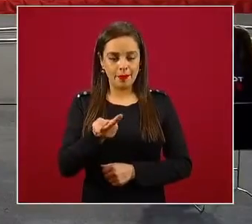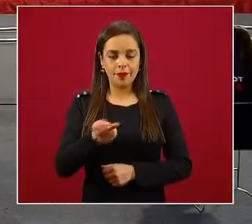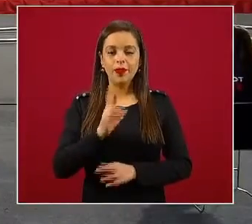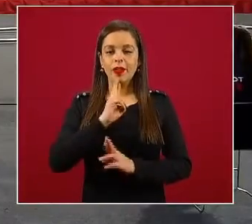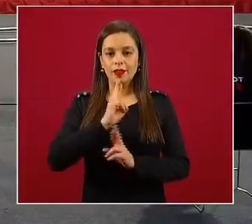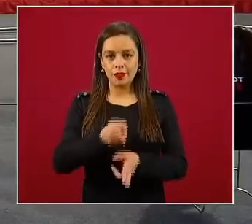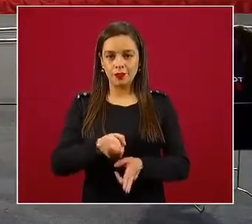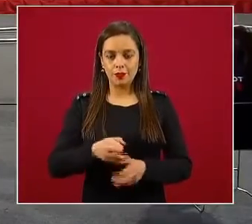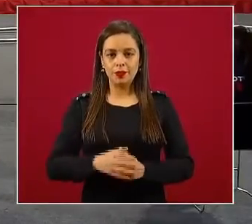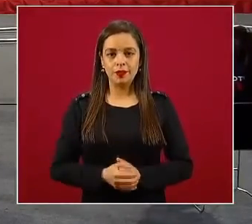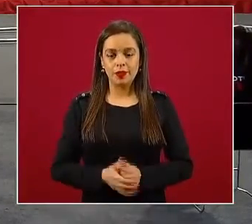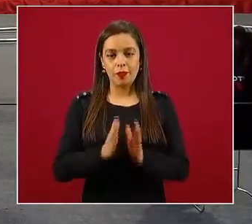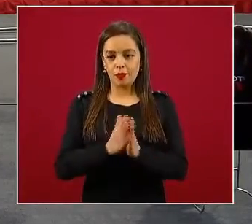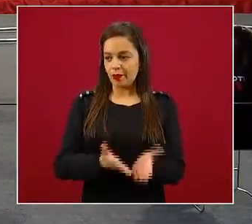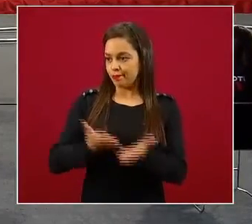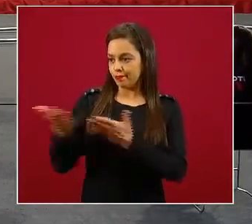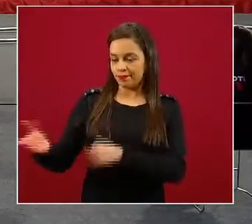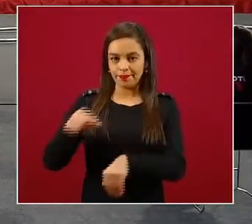por favor.